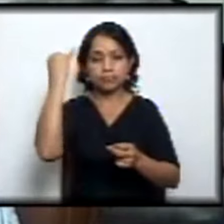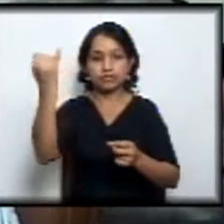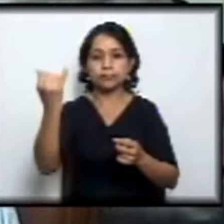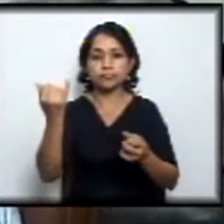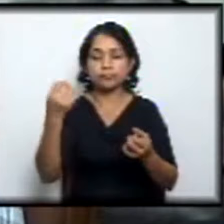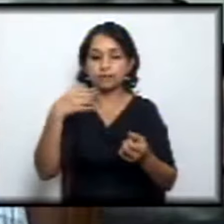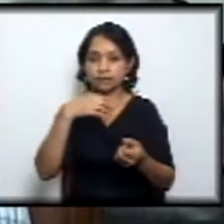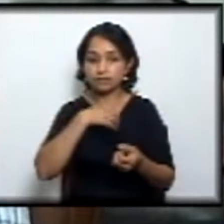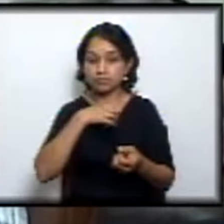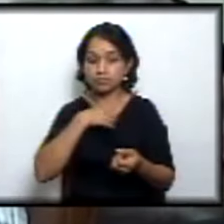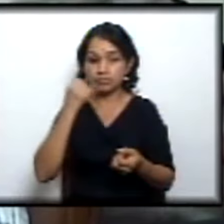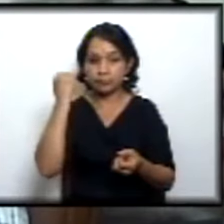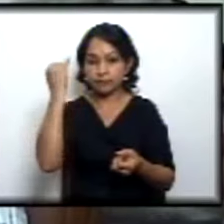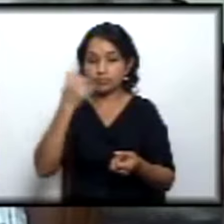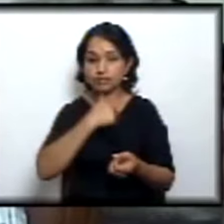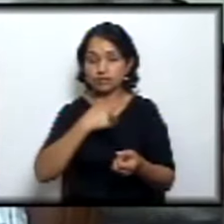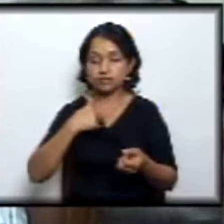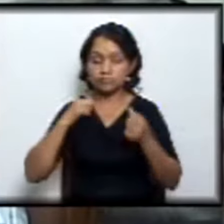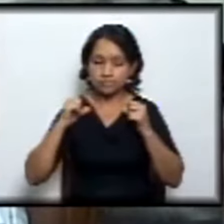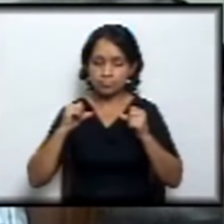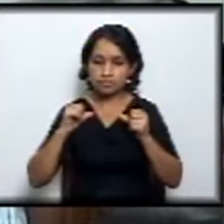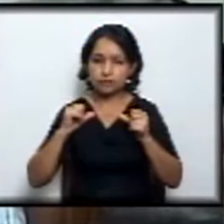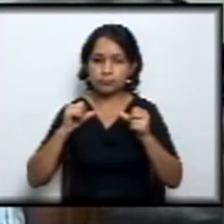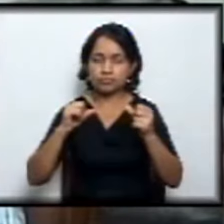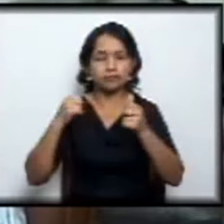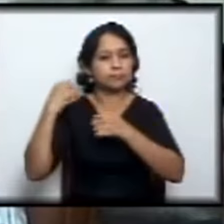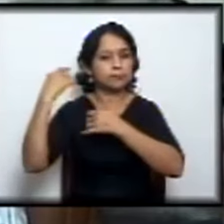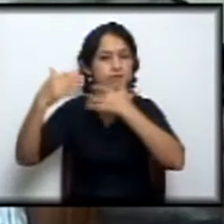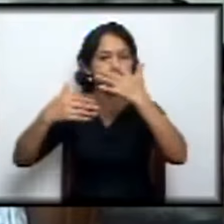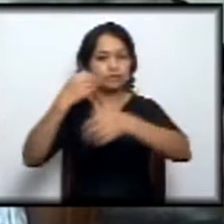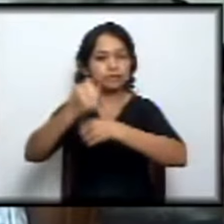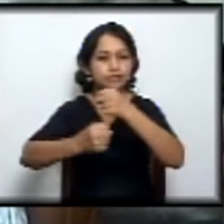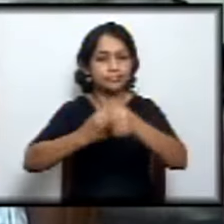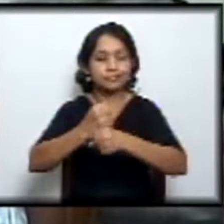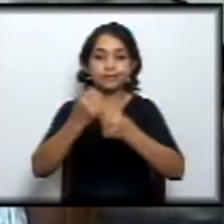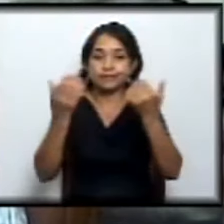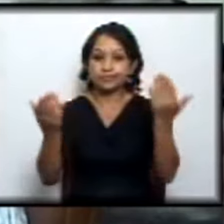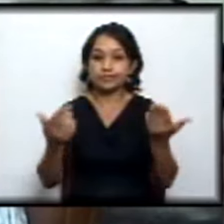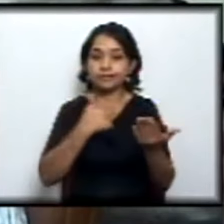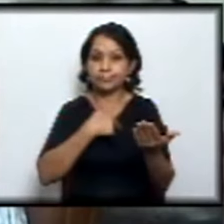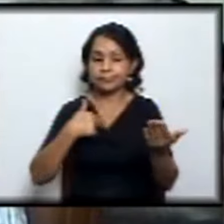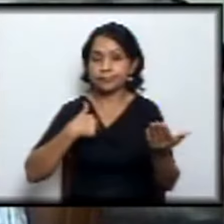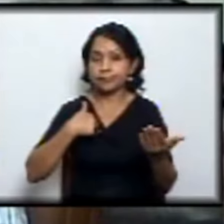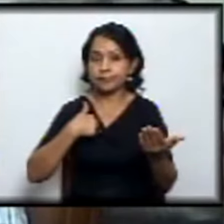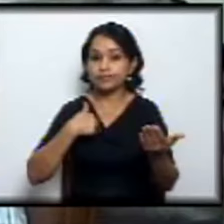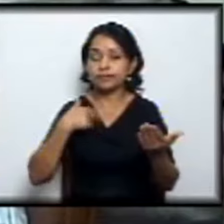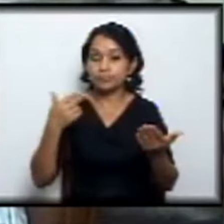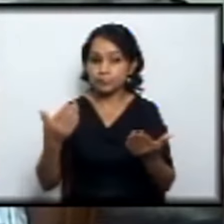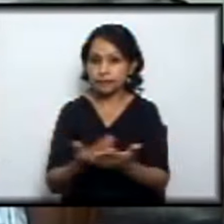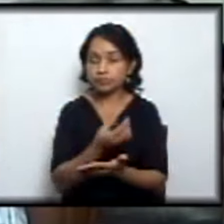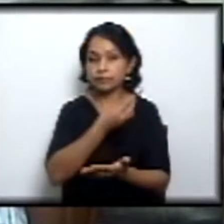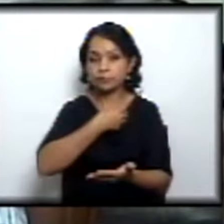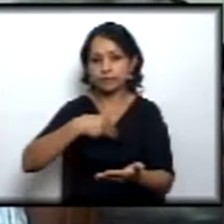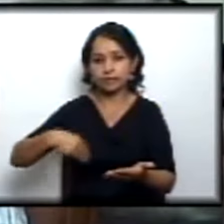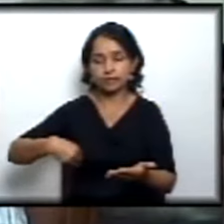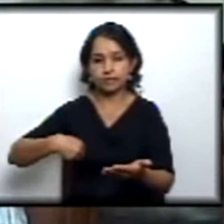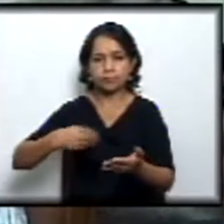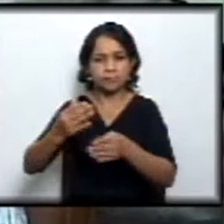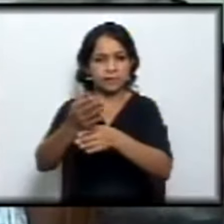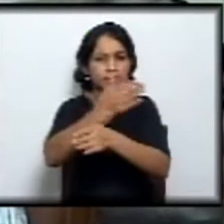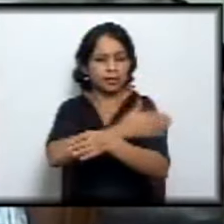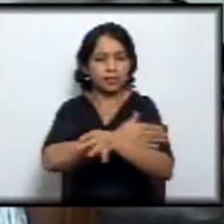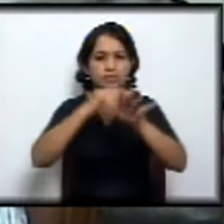Y esa propuesta se ha mantenido a lo largo de muchísimos años. Así que crear estos ministerios responde a una